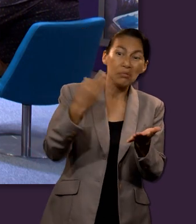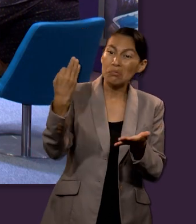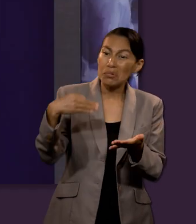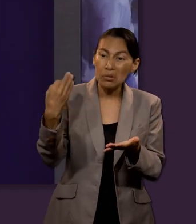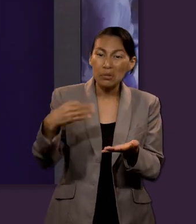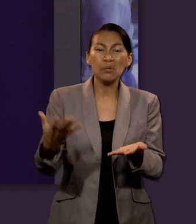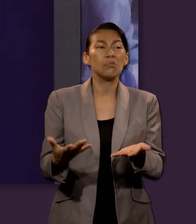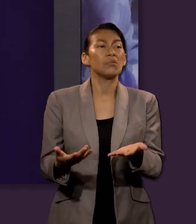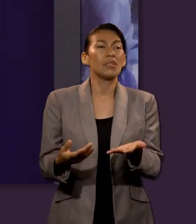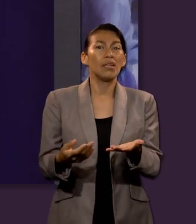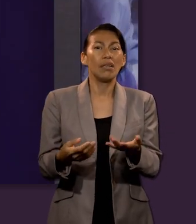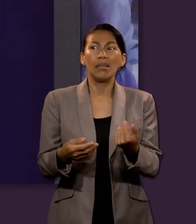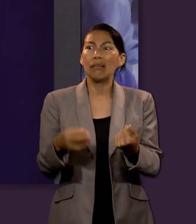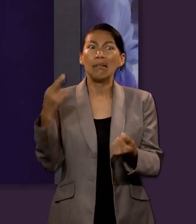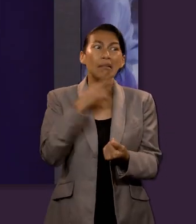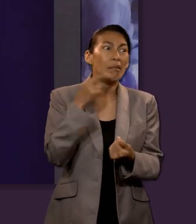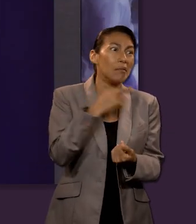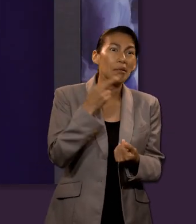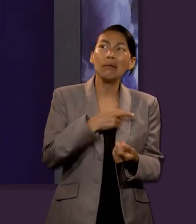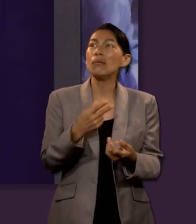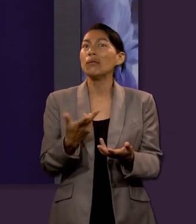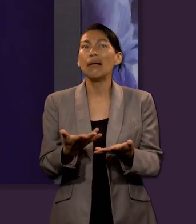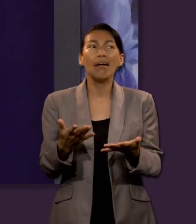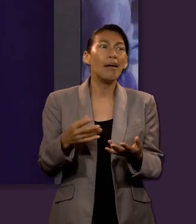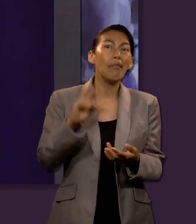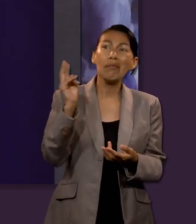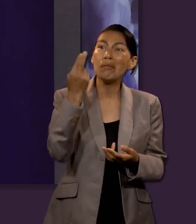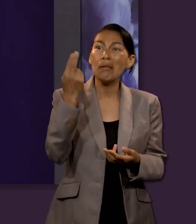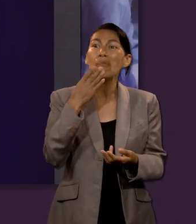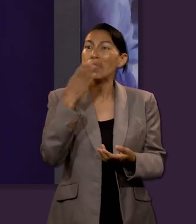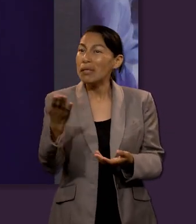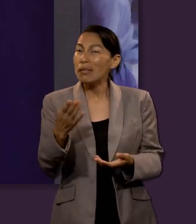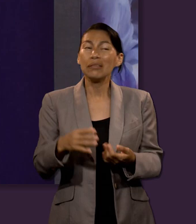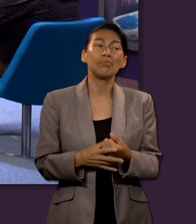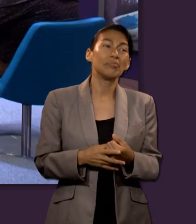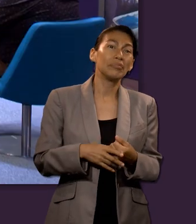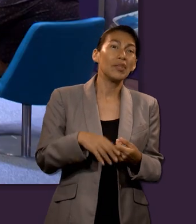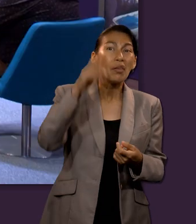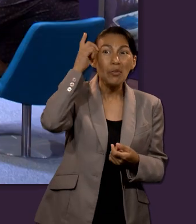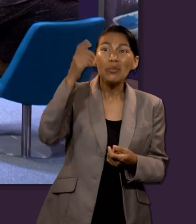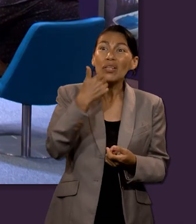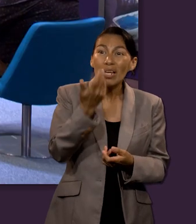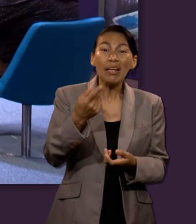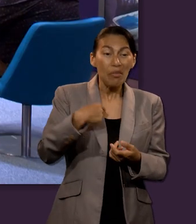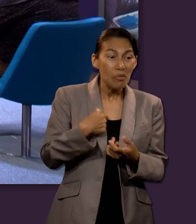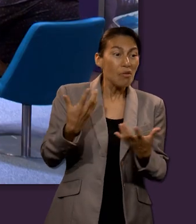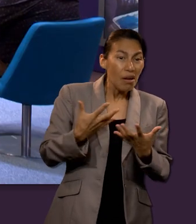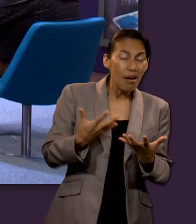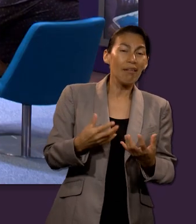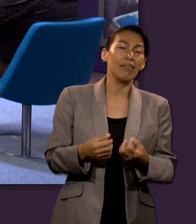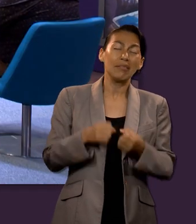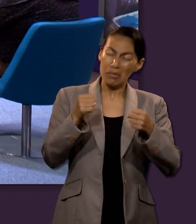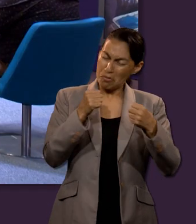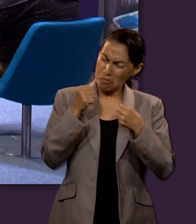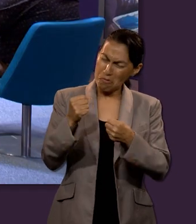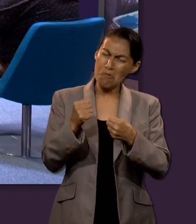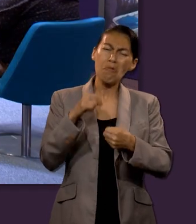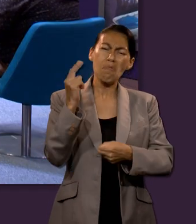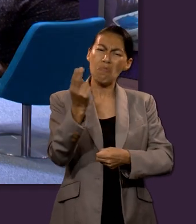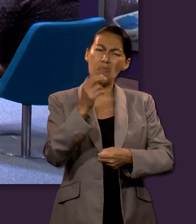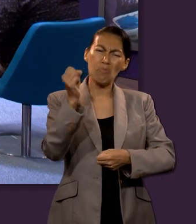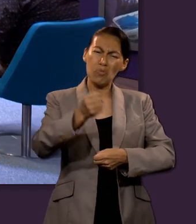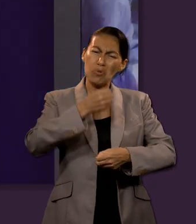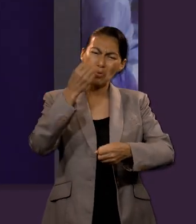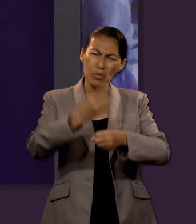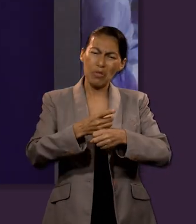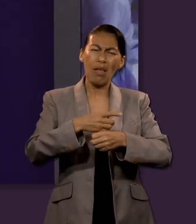muchas cosas no pasan pero es que se va a pasar el tiempo de las inscripciones y es una muy buena universidad y estoy seguro que dios quiere que pase eso porque es una es